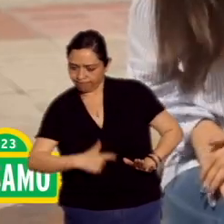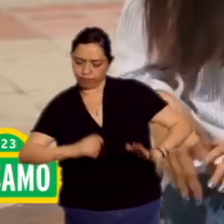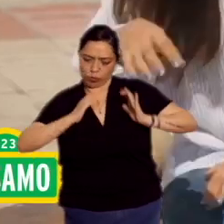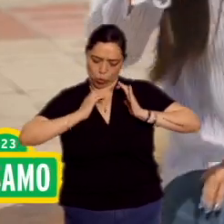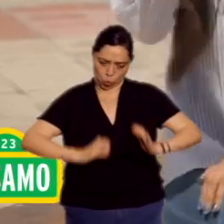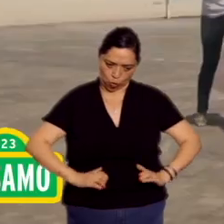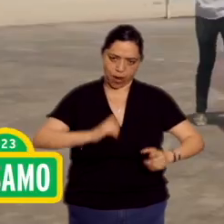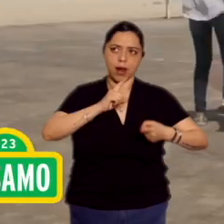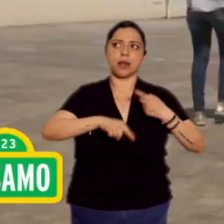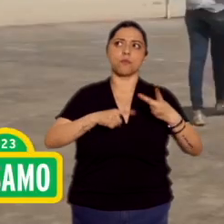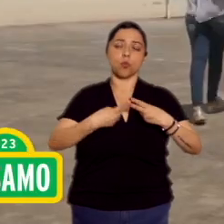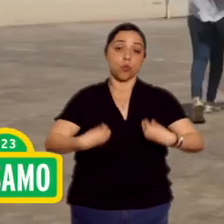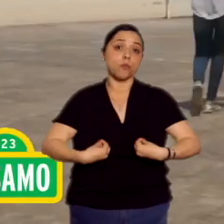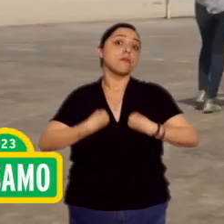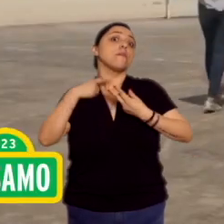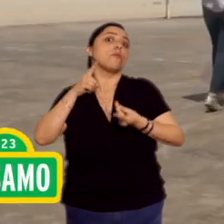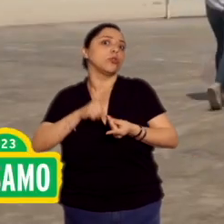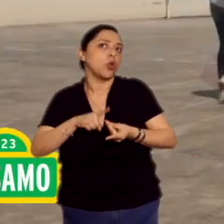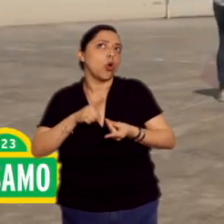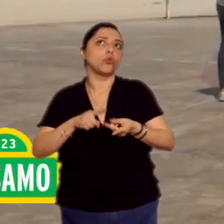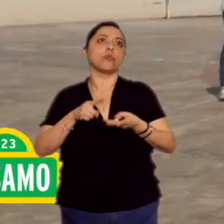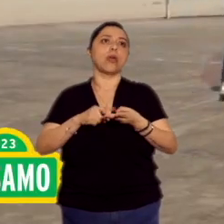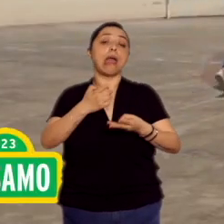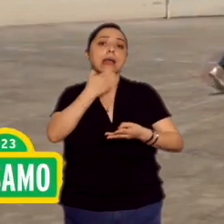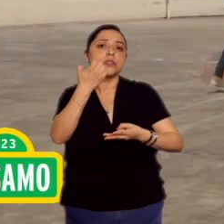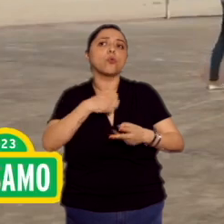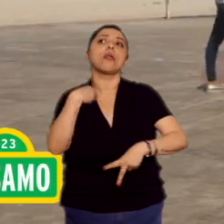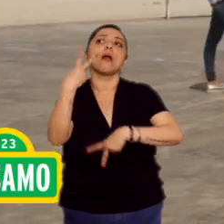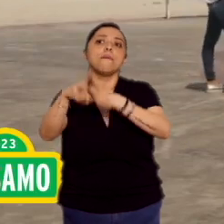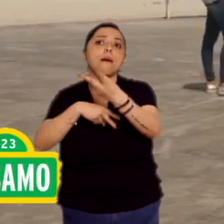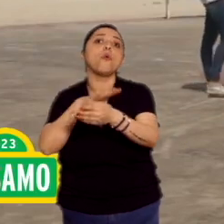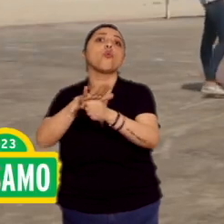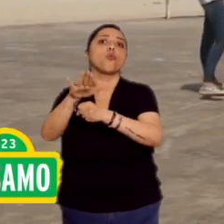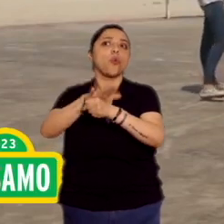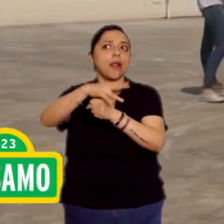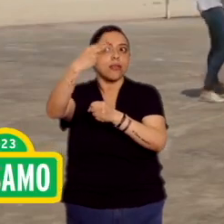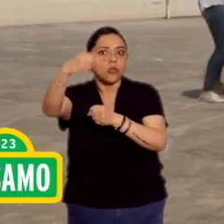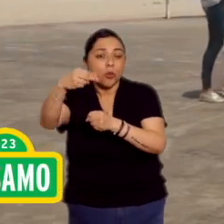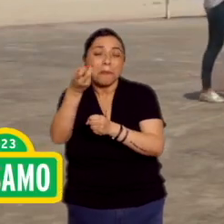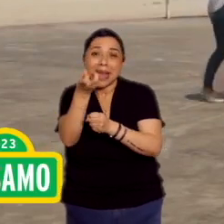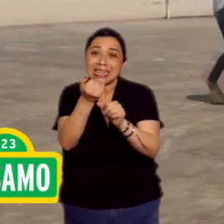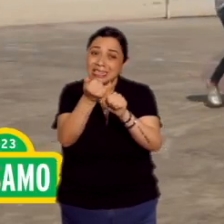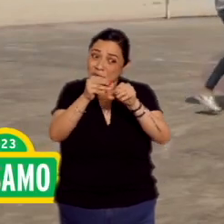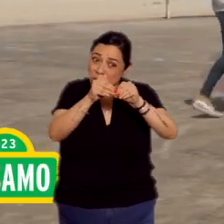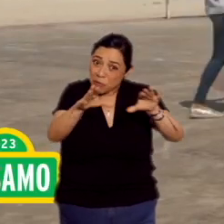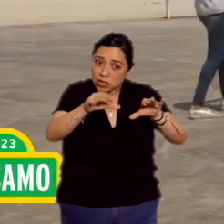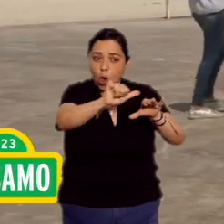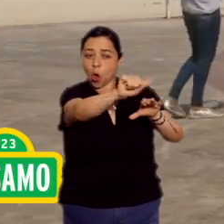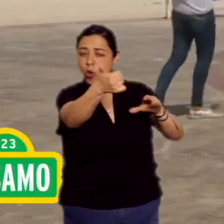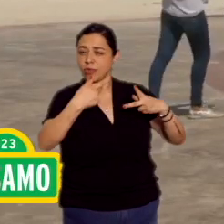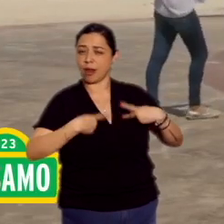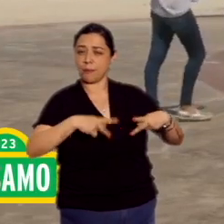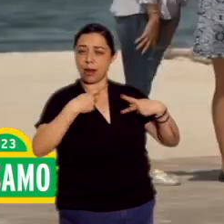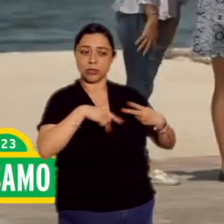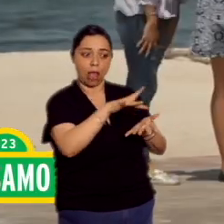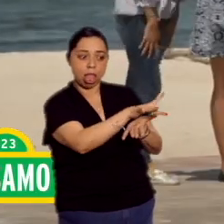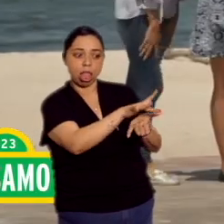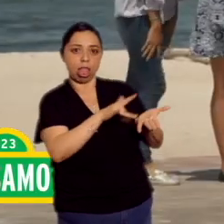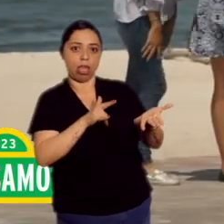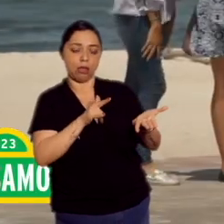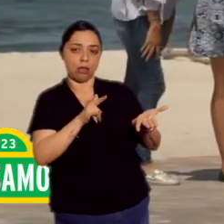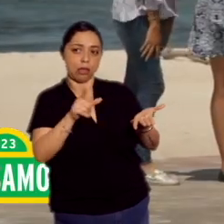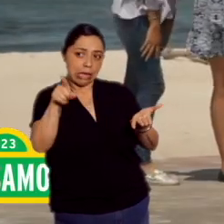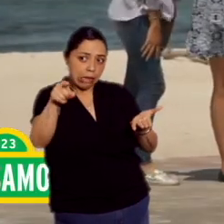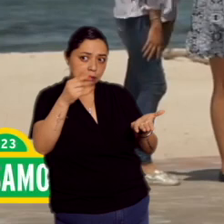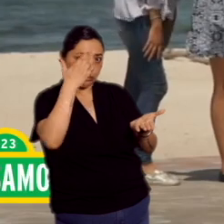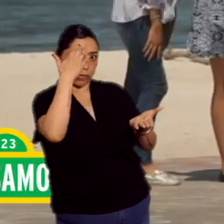físicas, dónde vivimos o a qué escuela vamos. Y esa información en manos de alguien que no conocemos podría